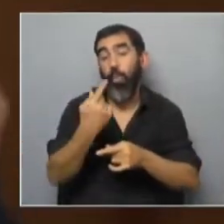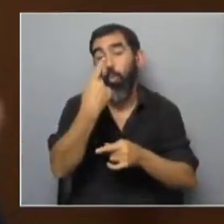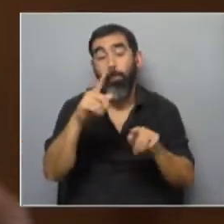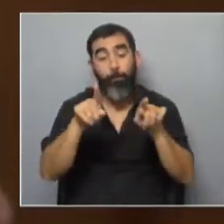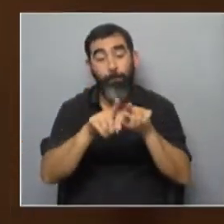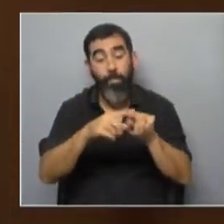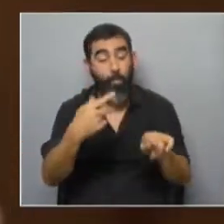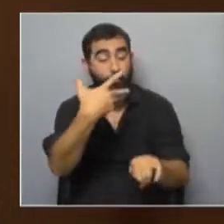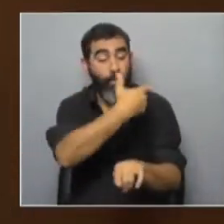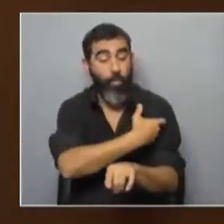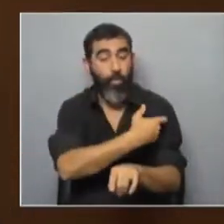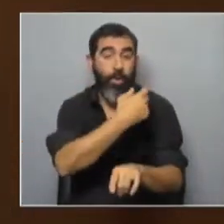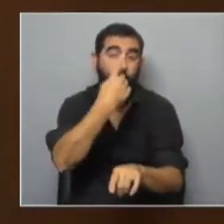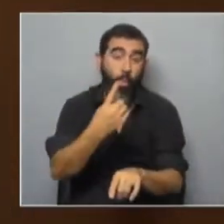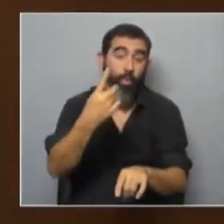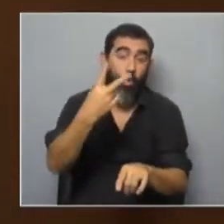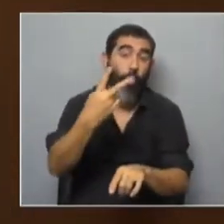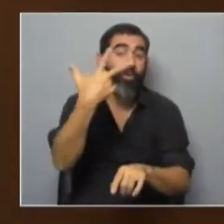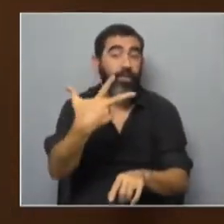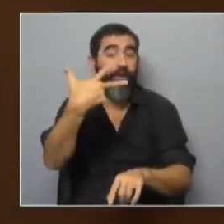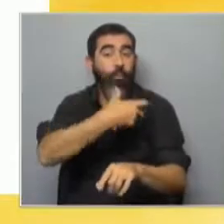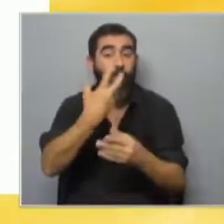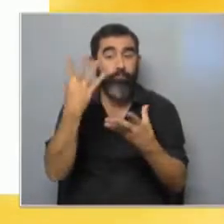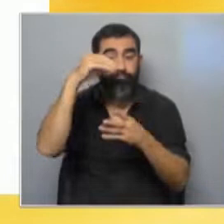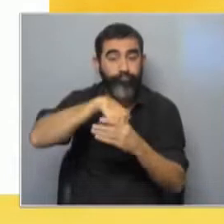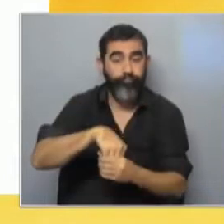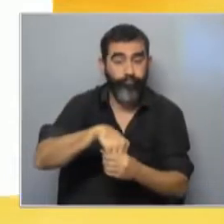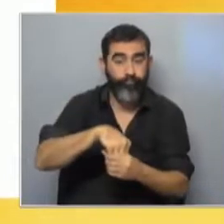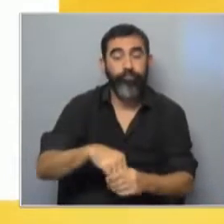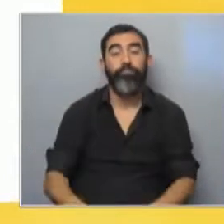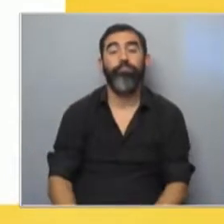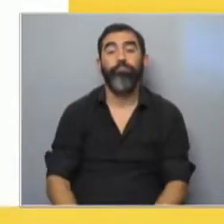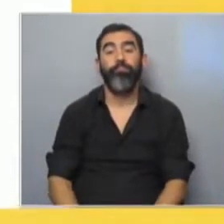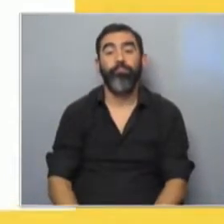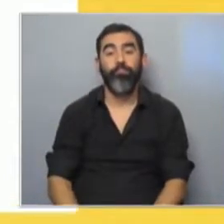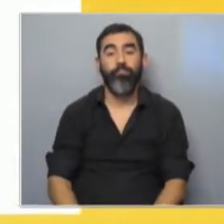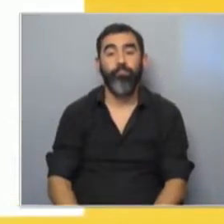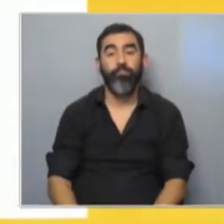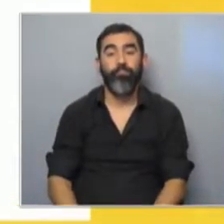mismo pinchazo o en una misma vacuna hay 3 vacunas incluidas.